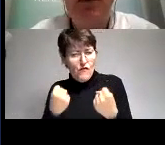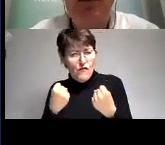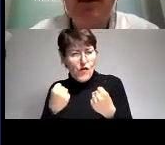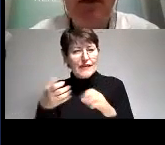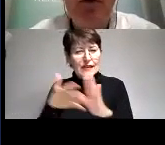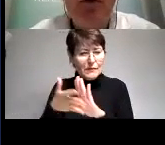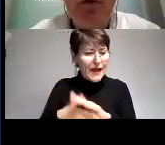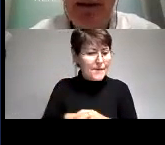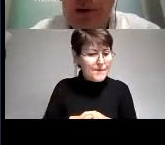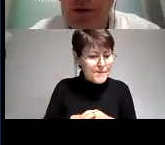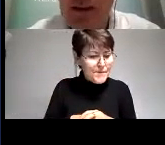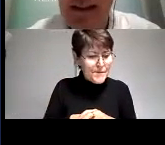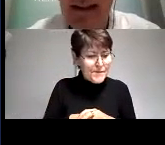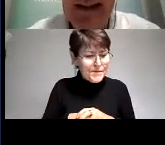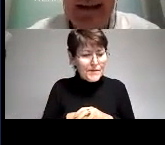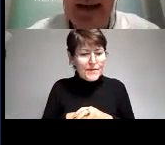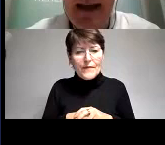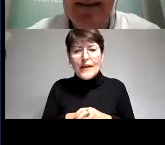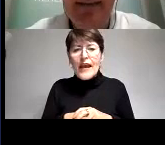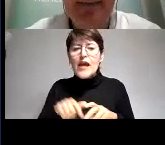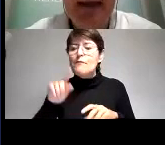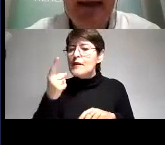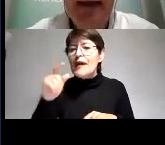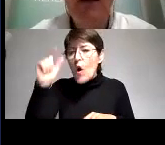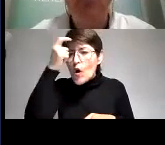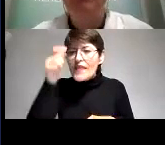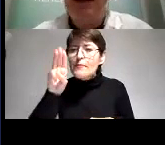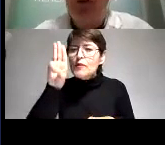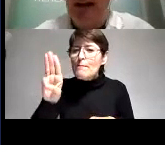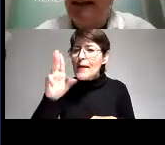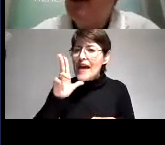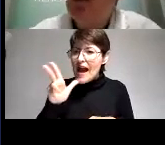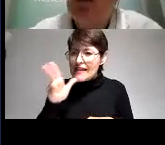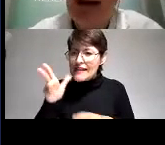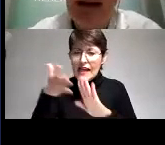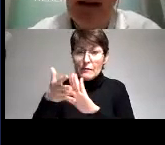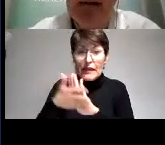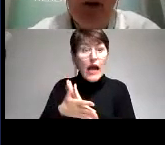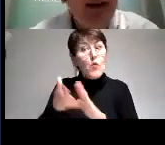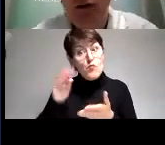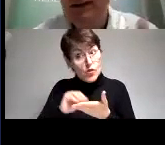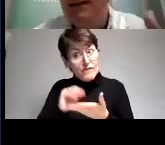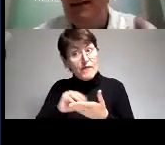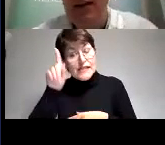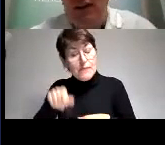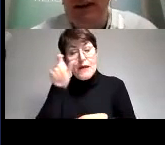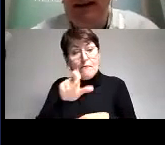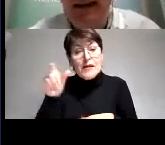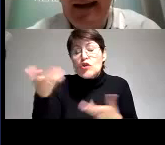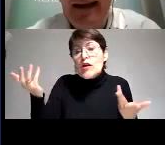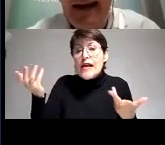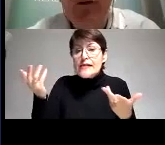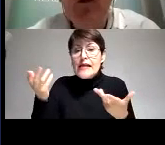porque vamos a empezar con un concepto que es el de pH, que incluso para los sanitarios o para todos los científicos